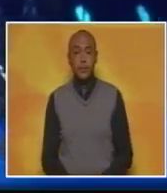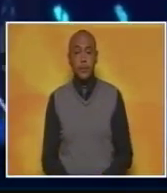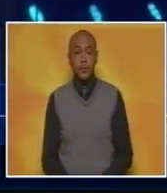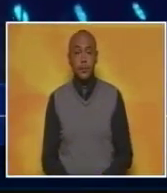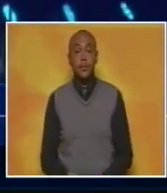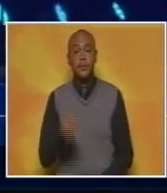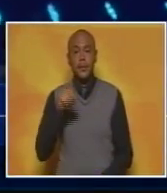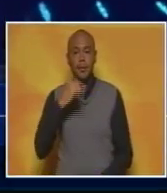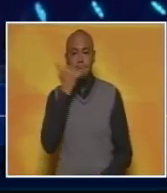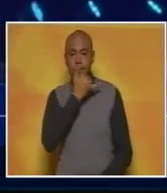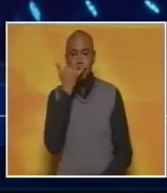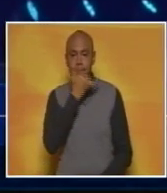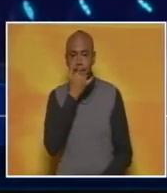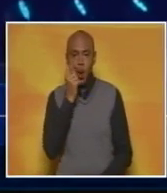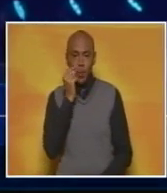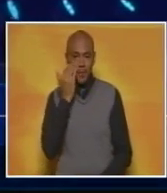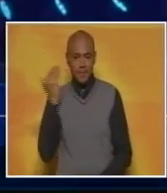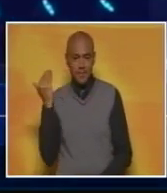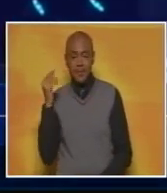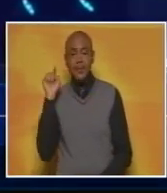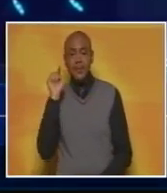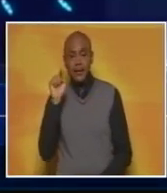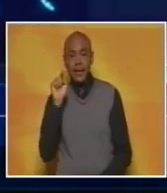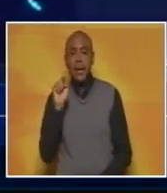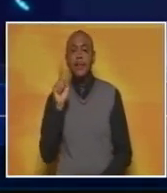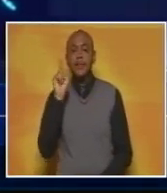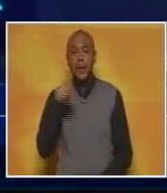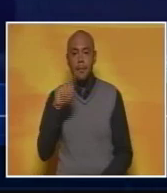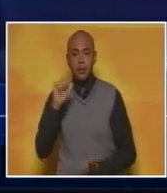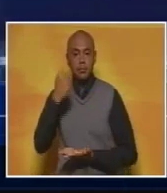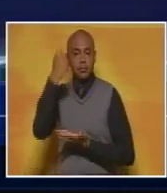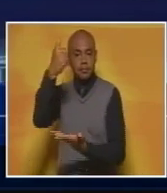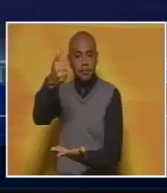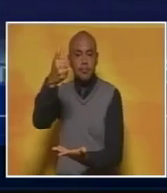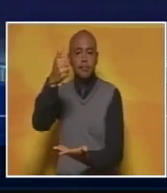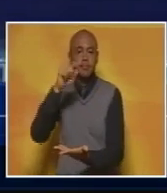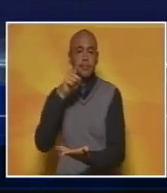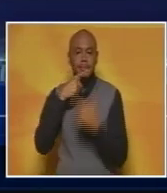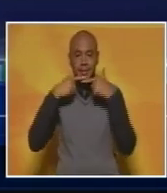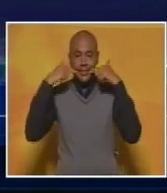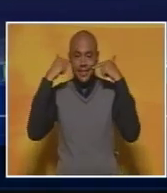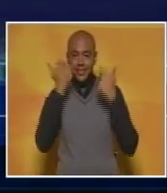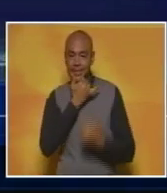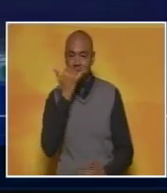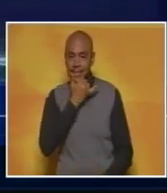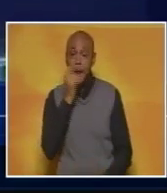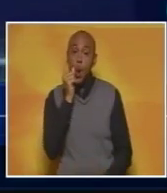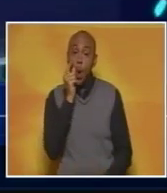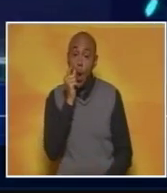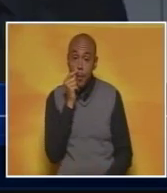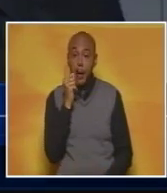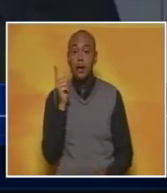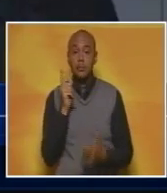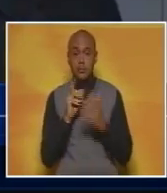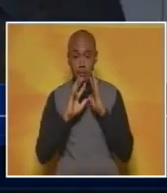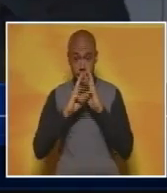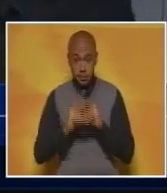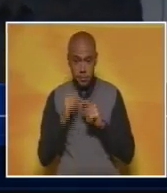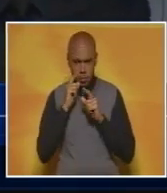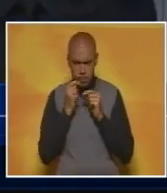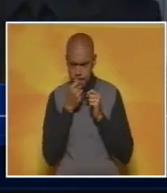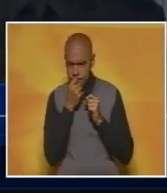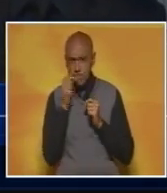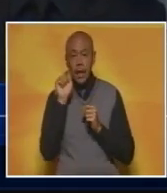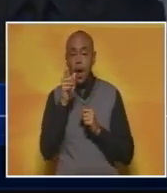Y el comediante David Chappelle recibió el premio Mark Twain al humor. Los organizadores del premio dijeron que Dave